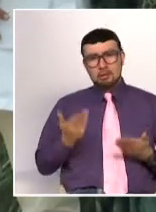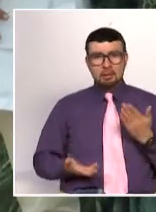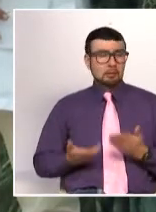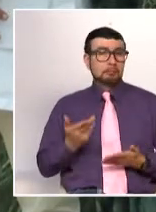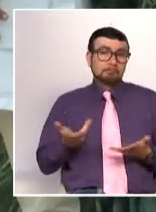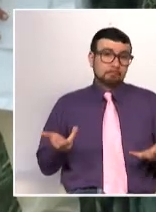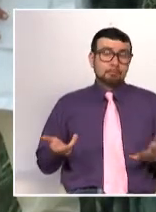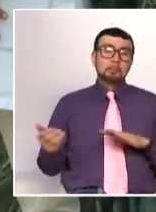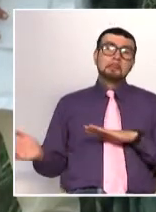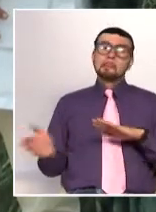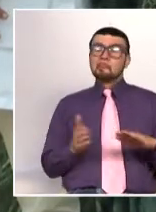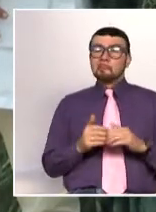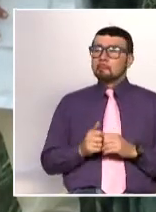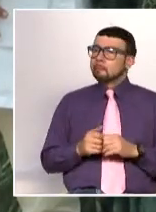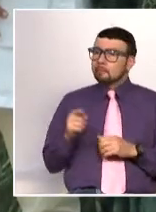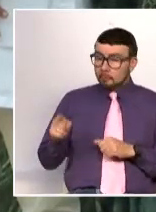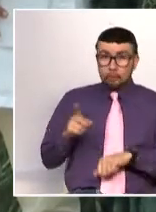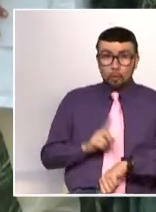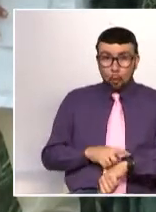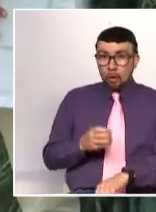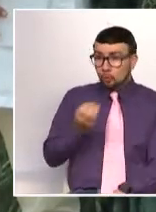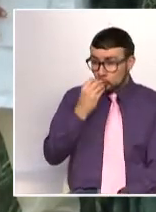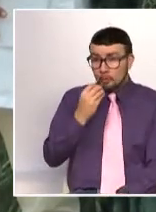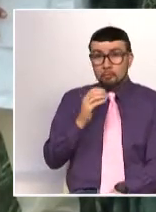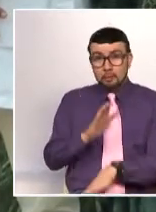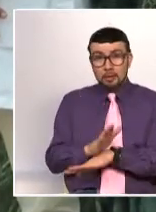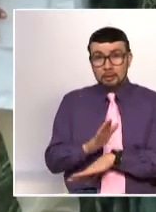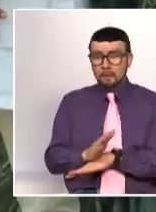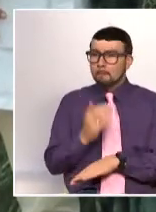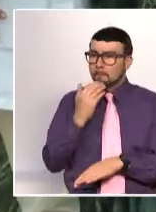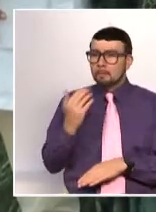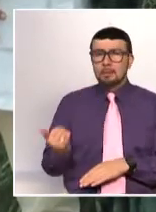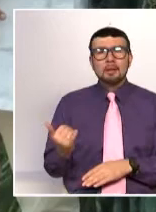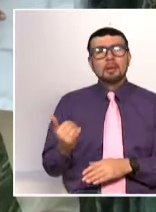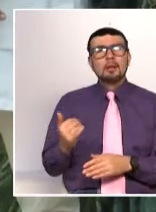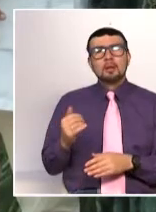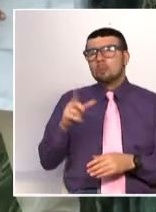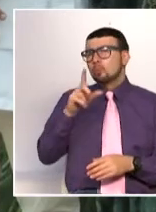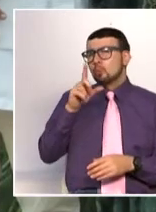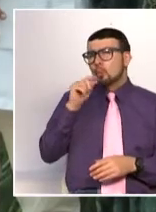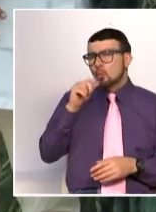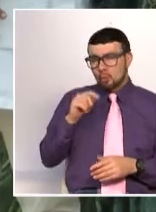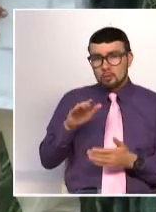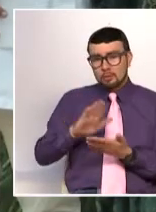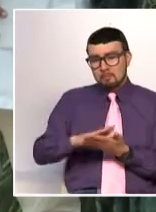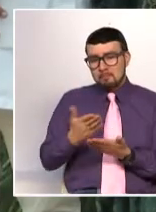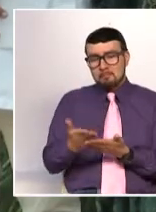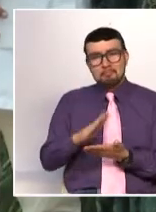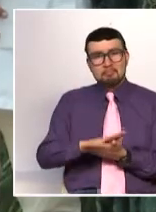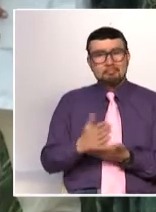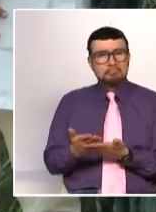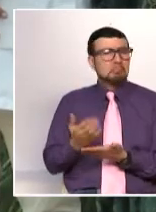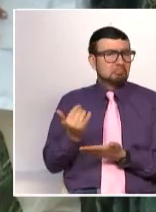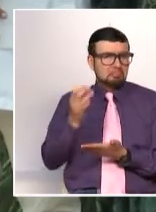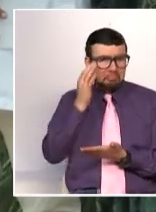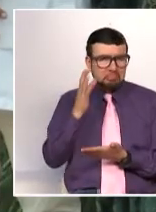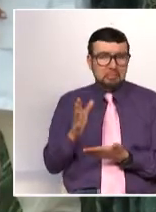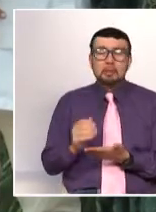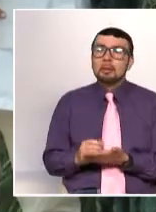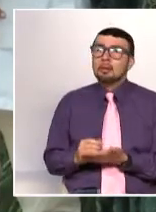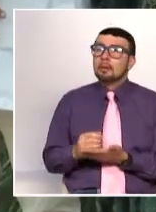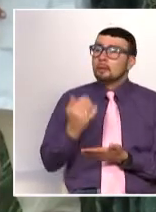ya la hora del almuerzo pues la pechuga a la plancha lo ideal es restringir